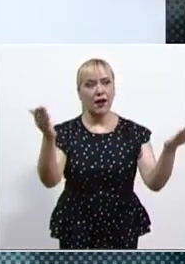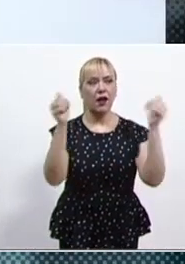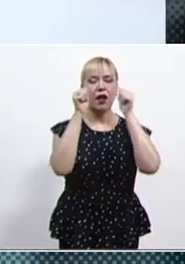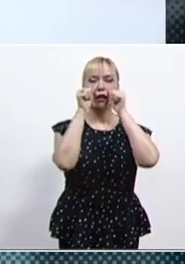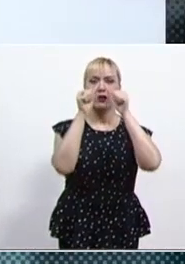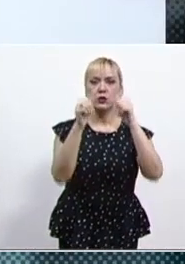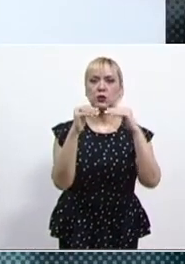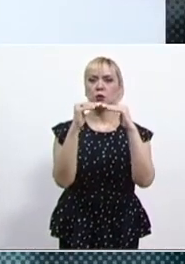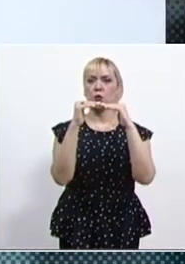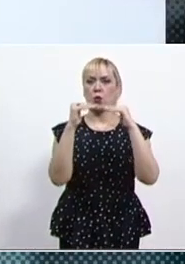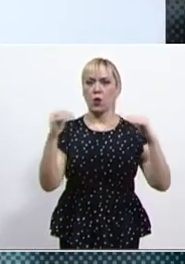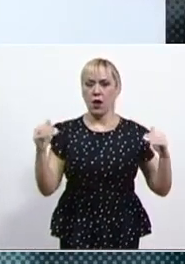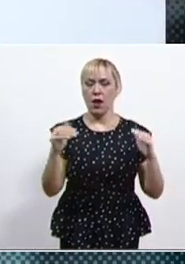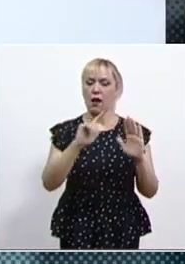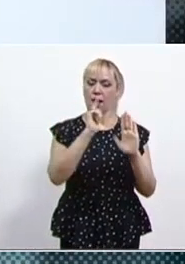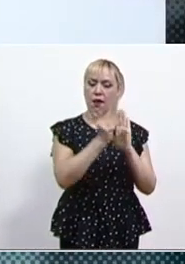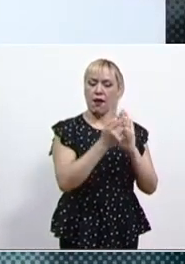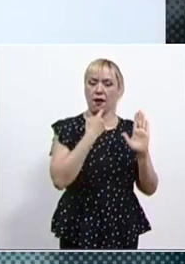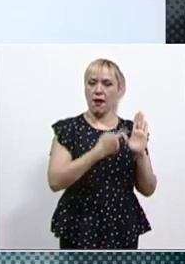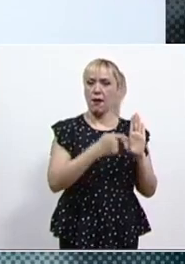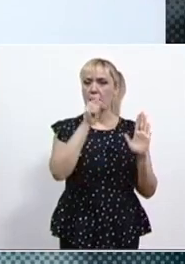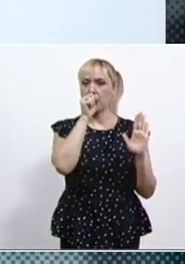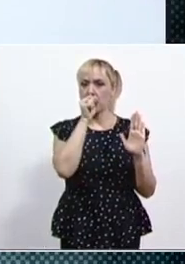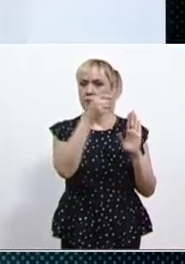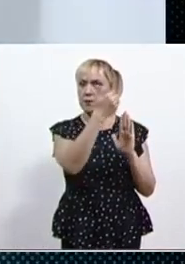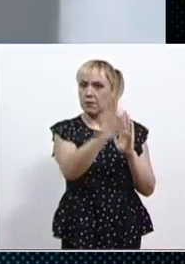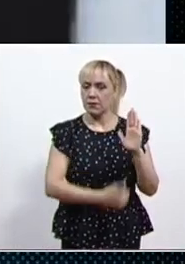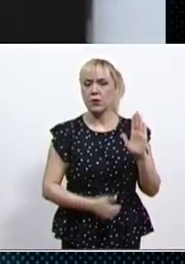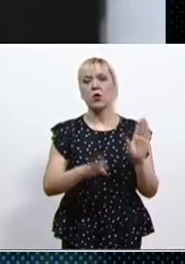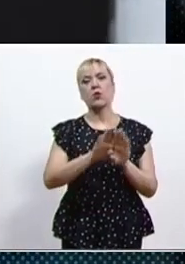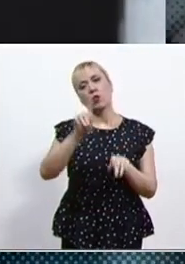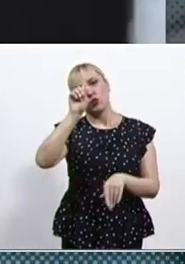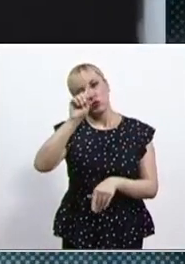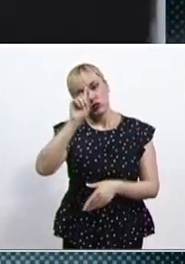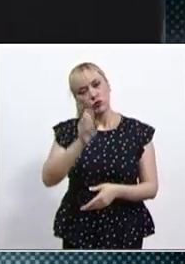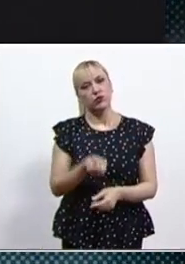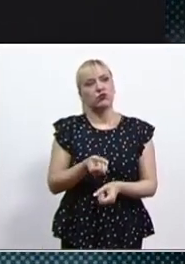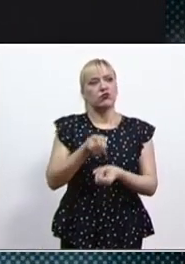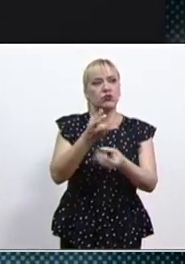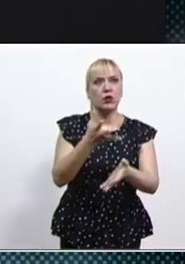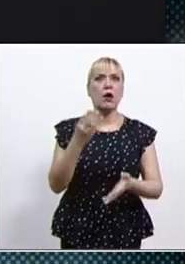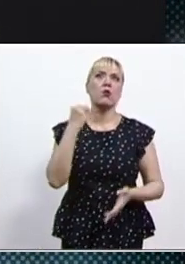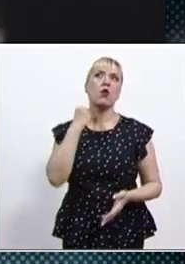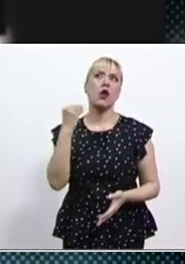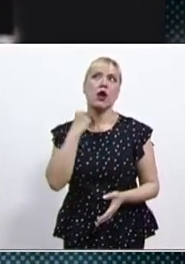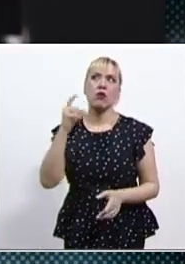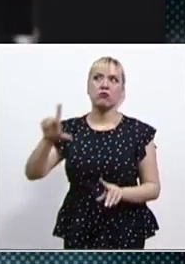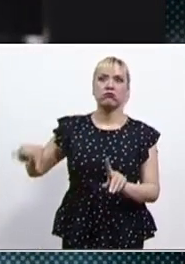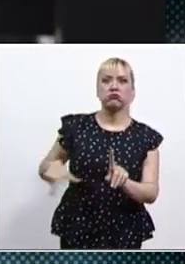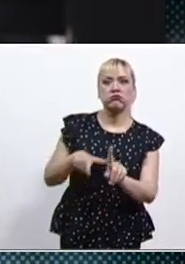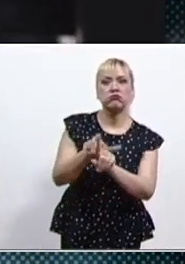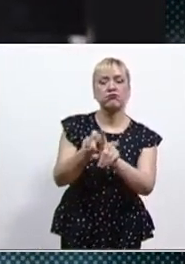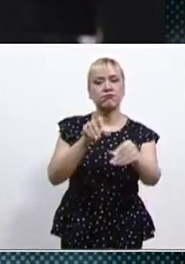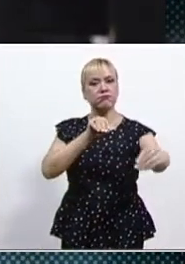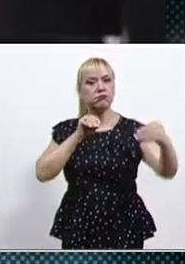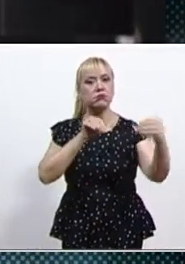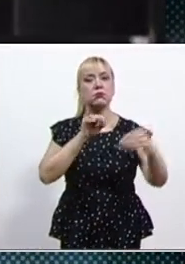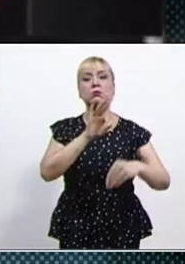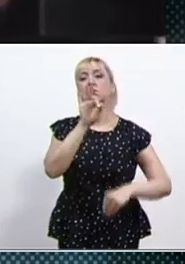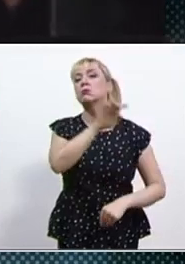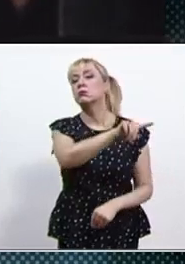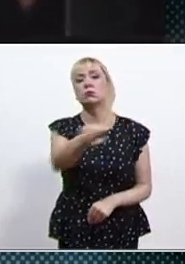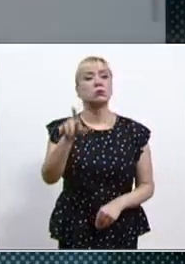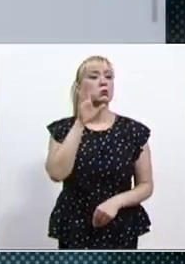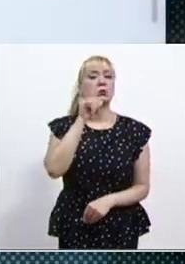la igualdad jurídica a través de orientación, asesoría y representación, especialmente a quienes no pueden